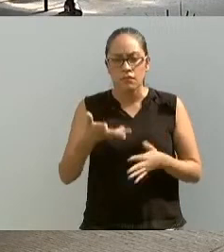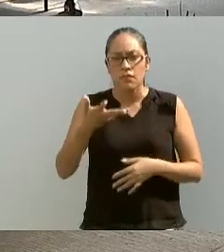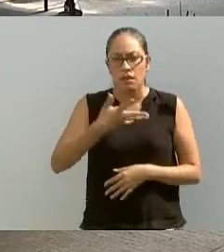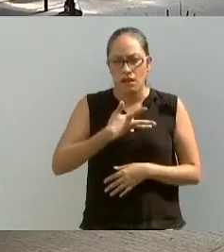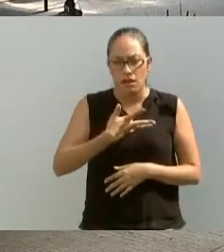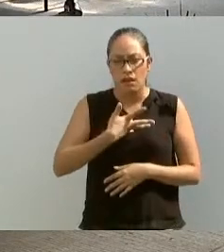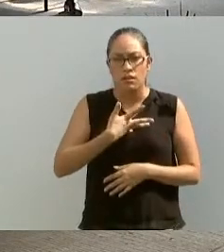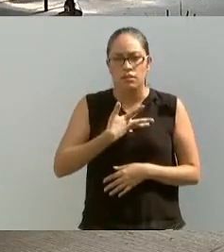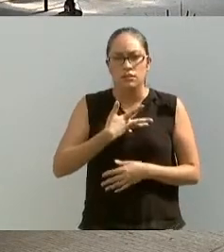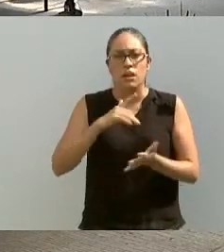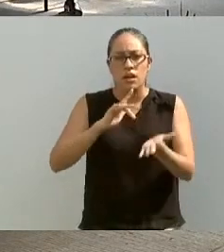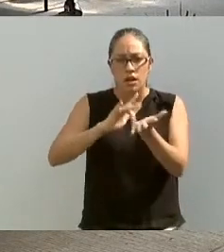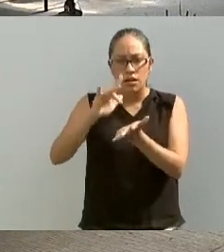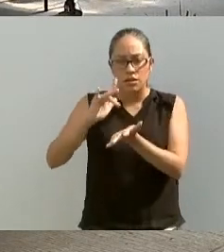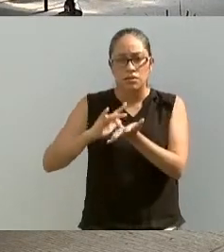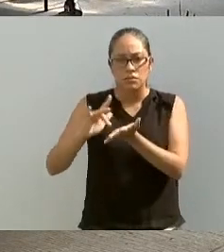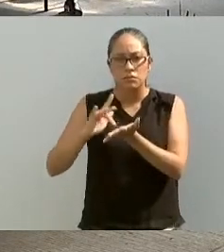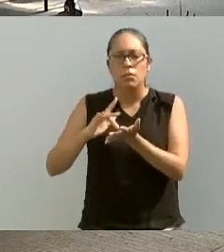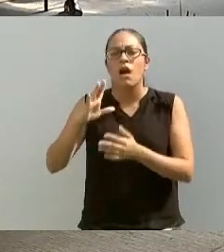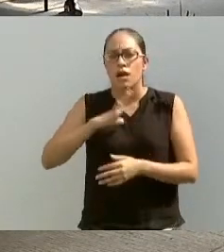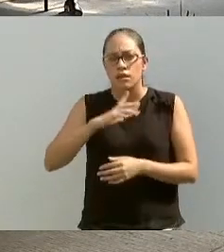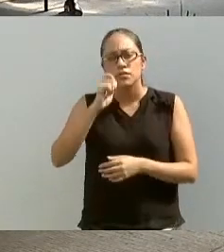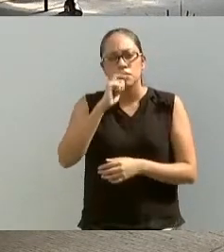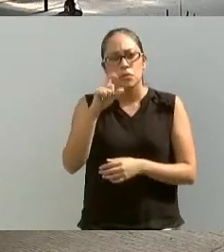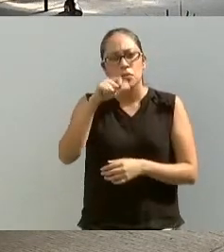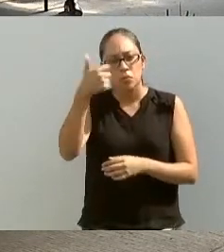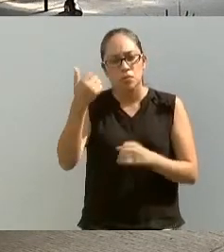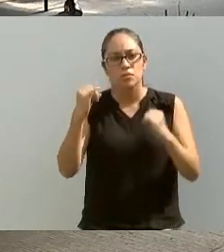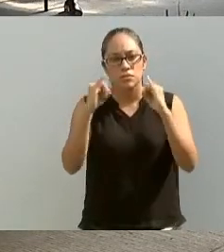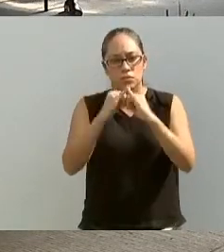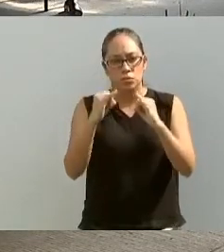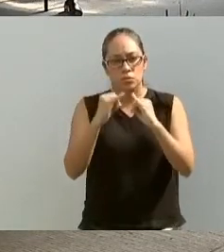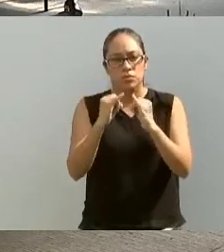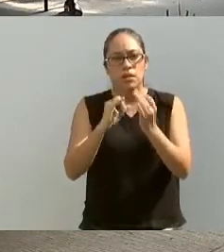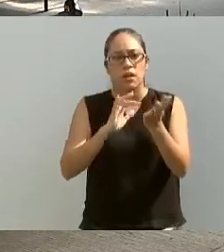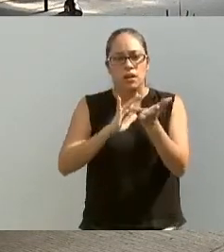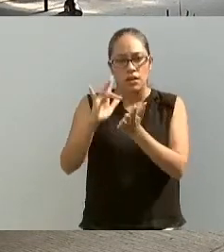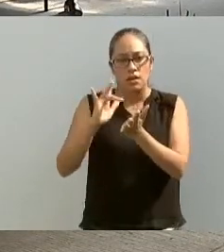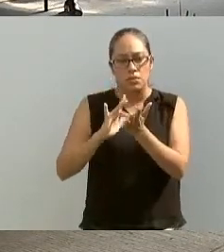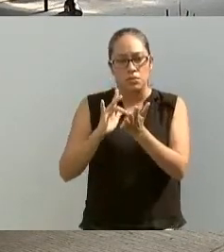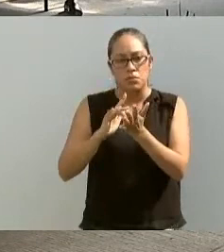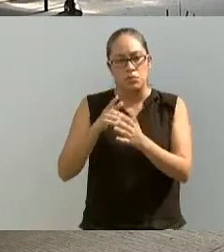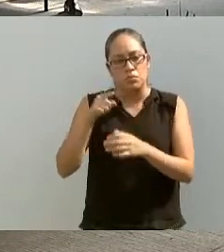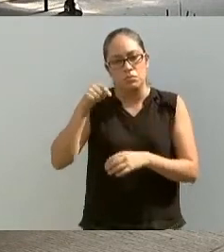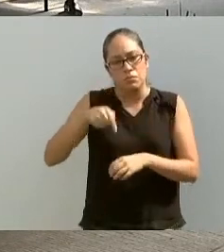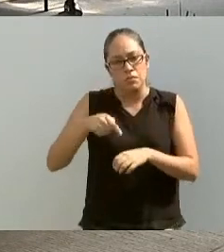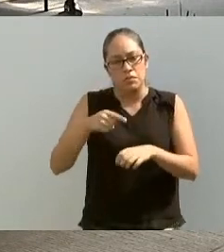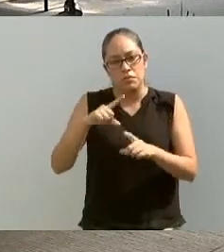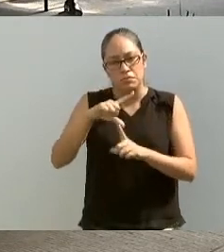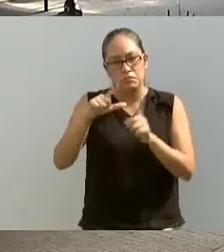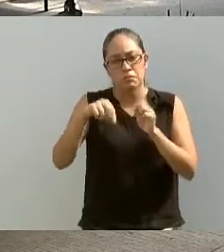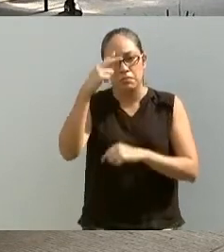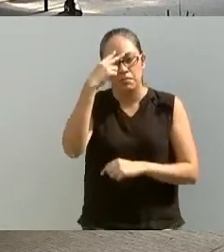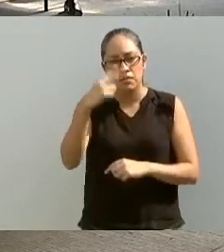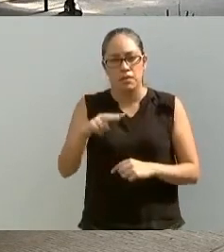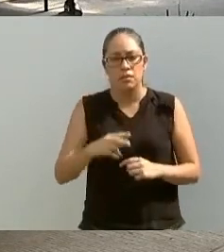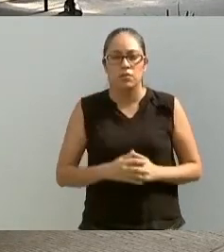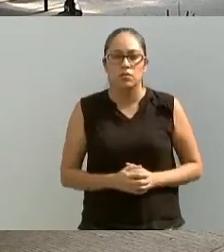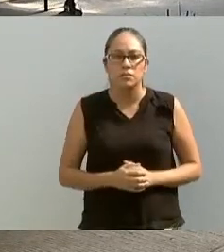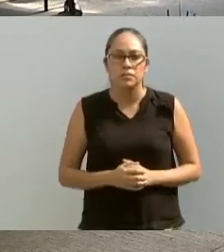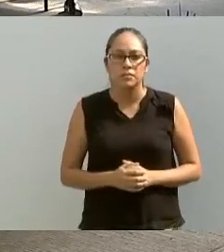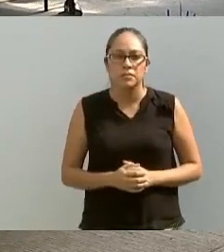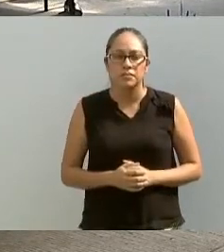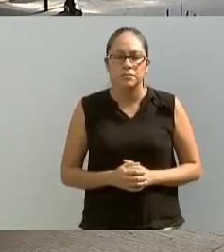apoyo de otras instituciones del Estado mexicano. Desde